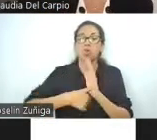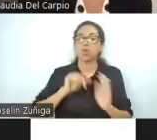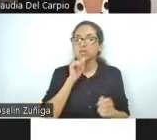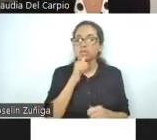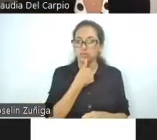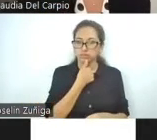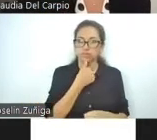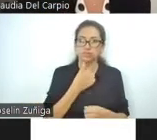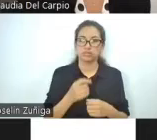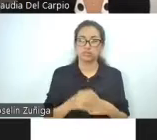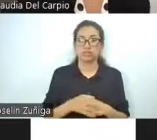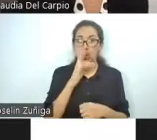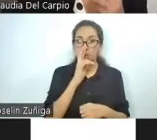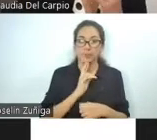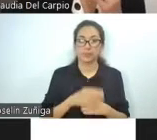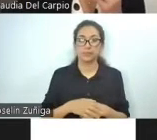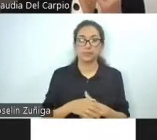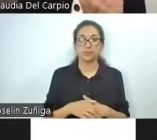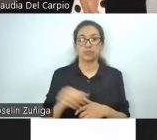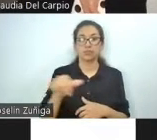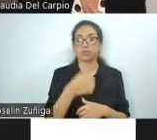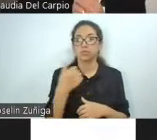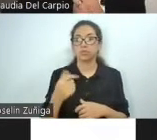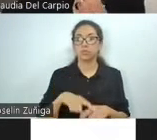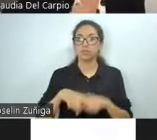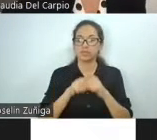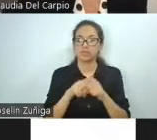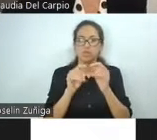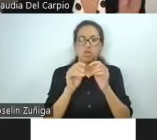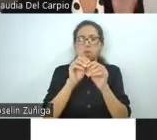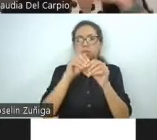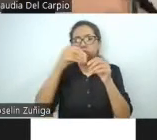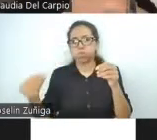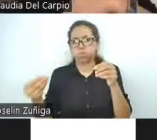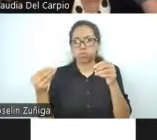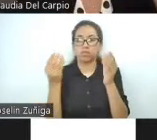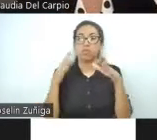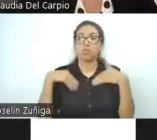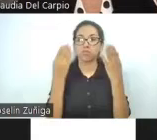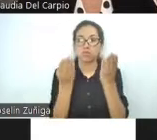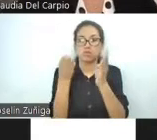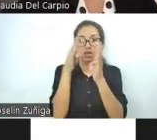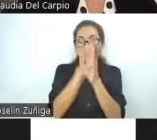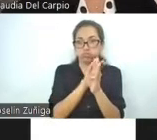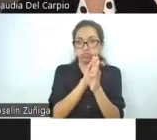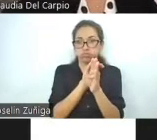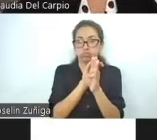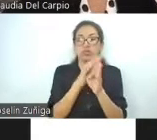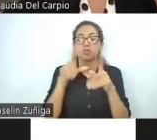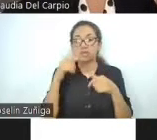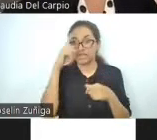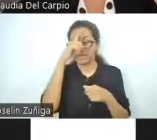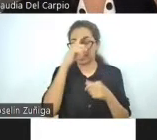irritación. Y un capuchón de repente muy redundante, muy largo, puede cubrir tanto el clítoris que puede ser difícil